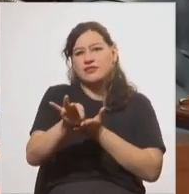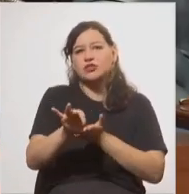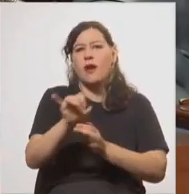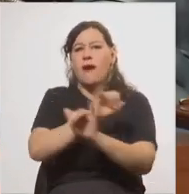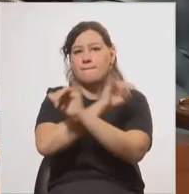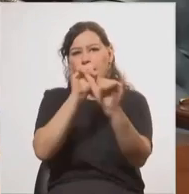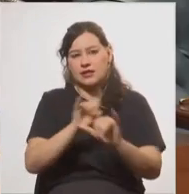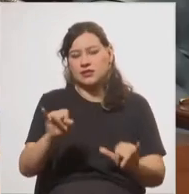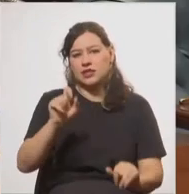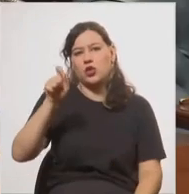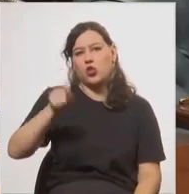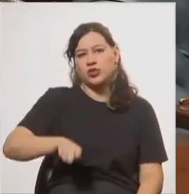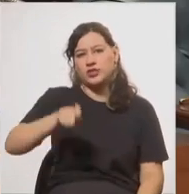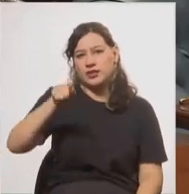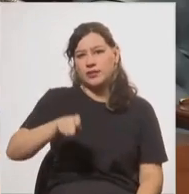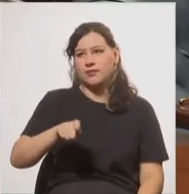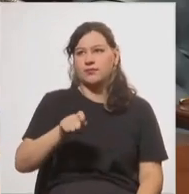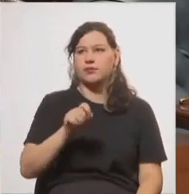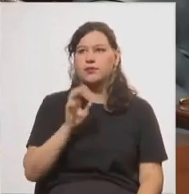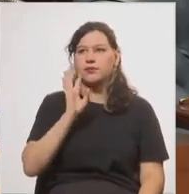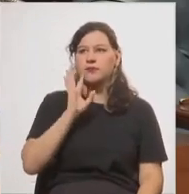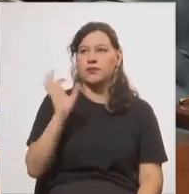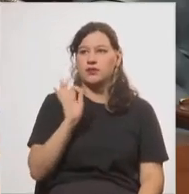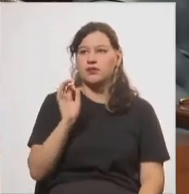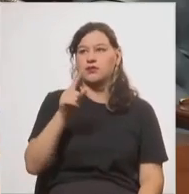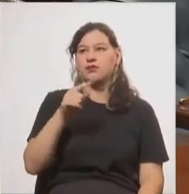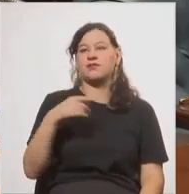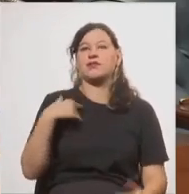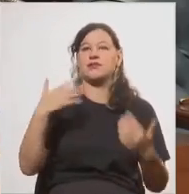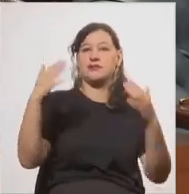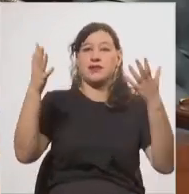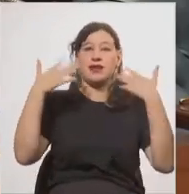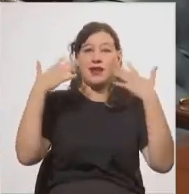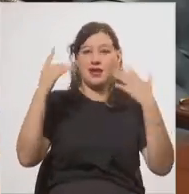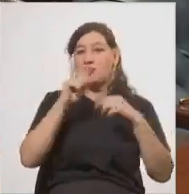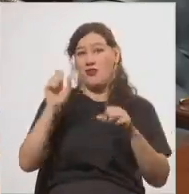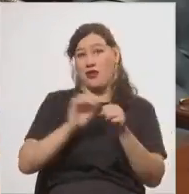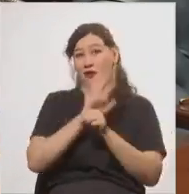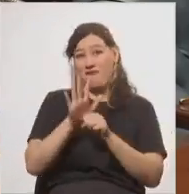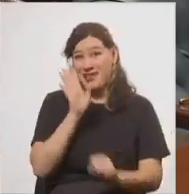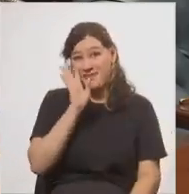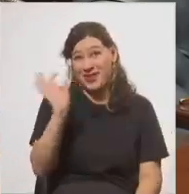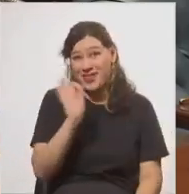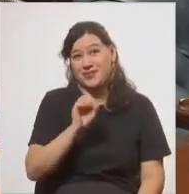Justicia. Disculpen, es el aire acondicionado, no el COVID.